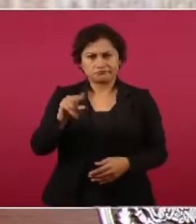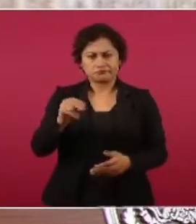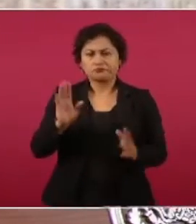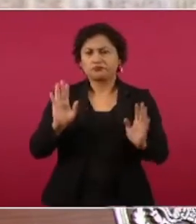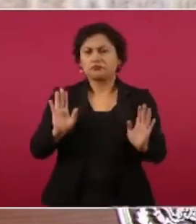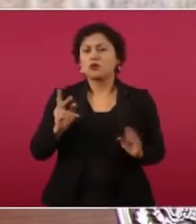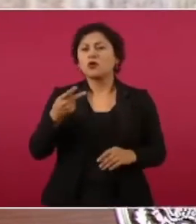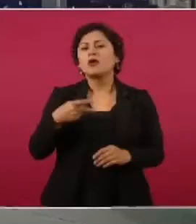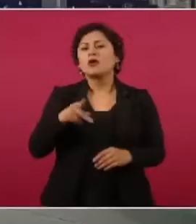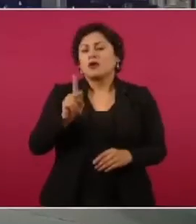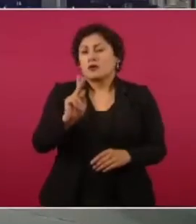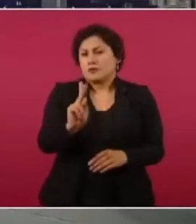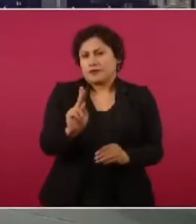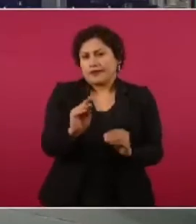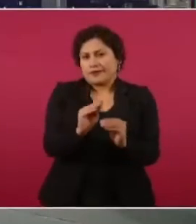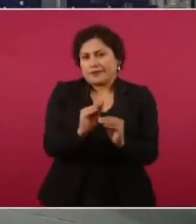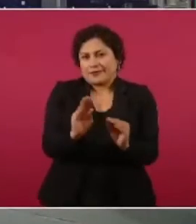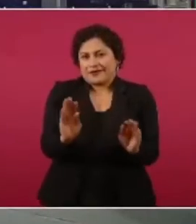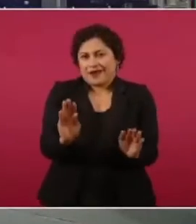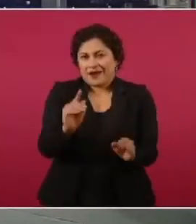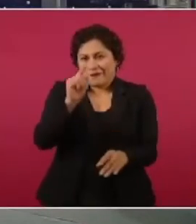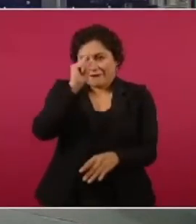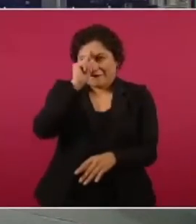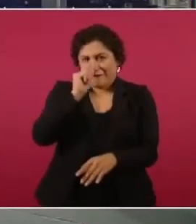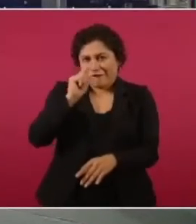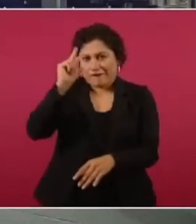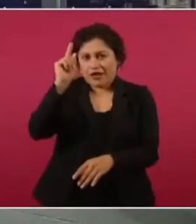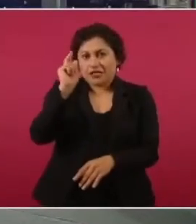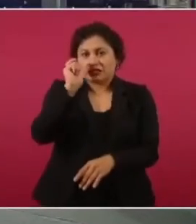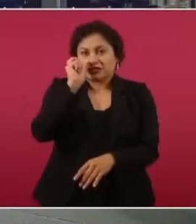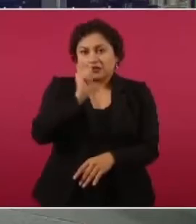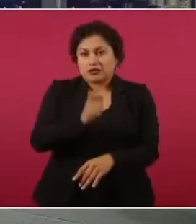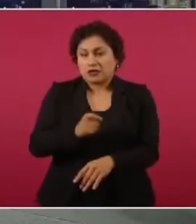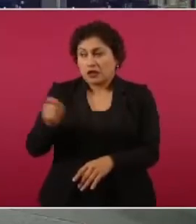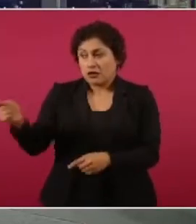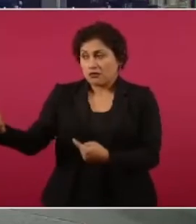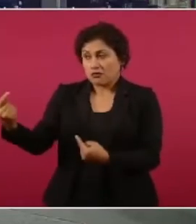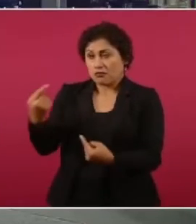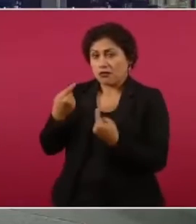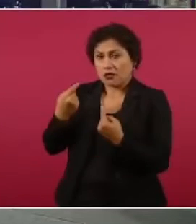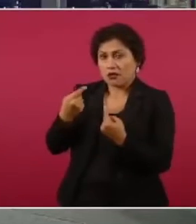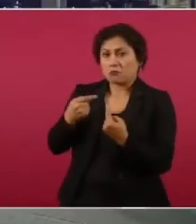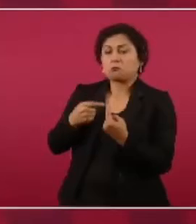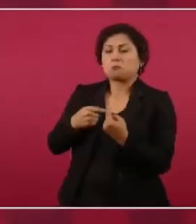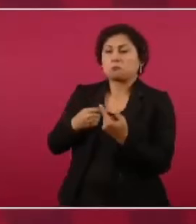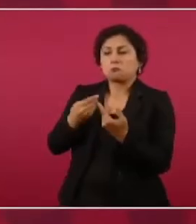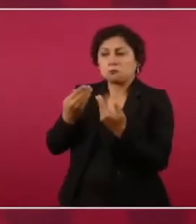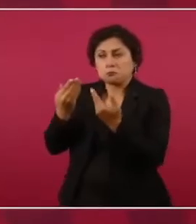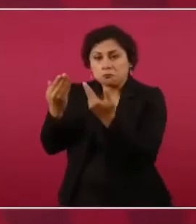pues nos gusta llamar a las cosas por su nombre